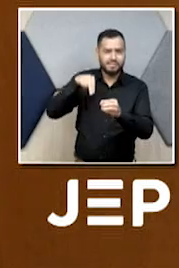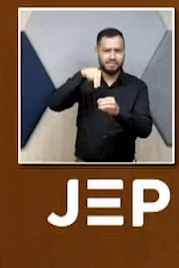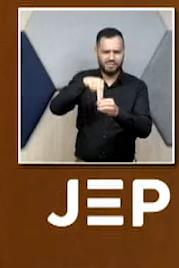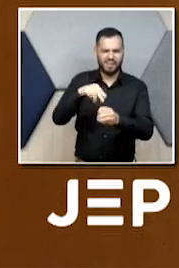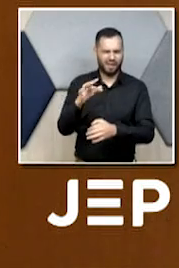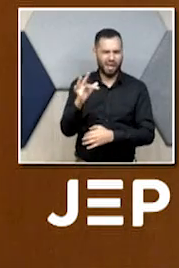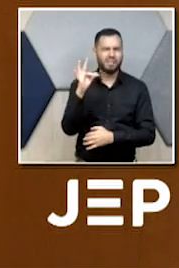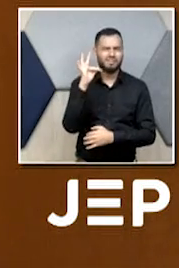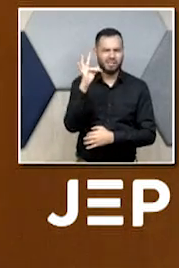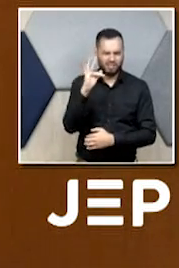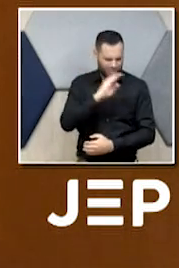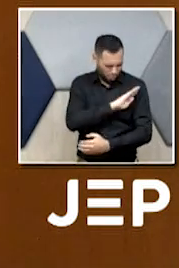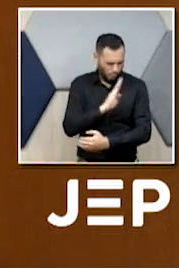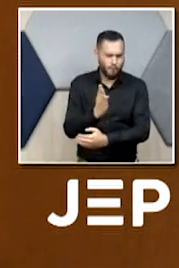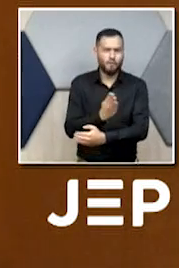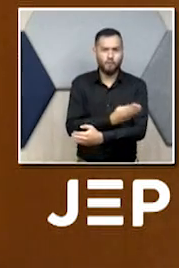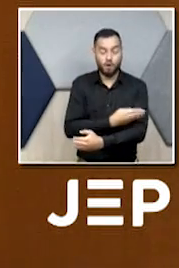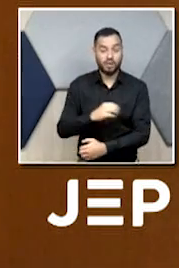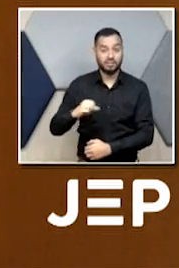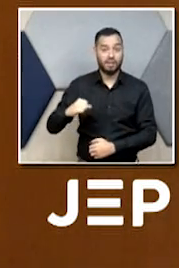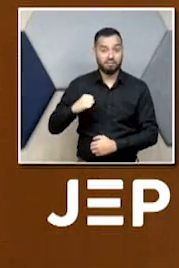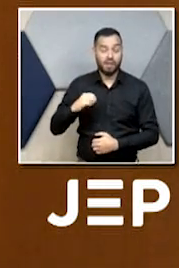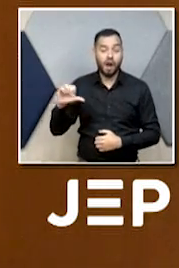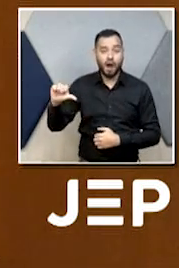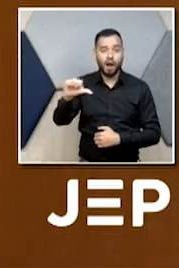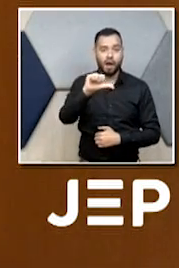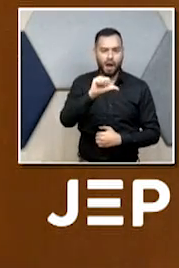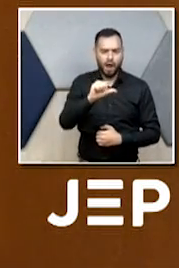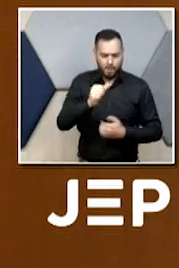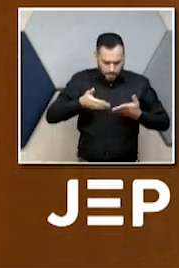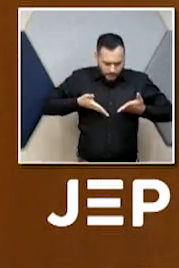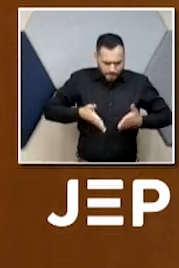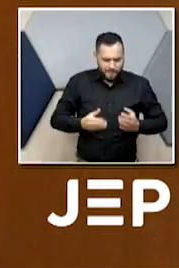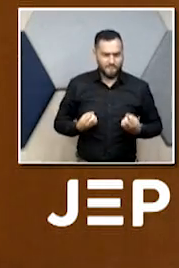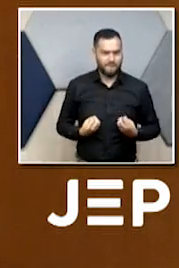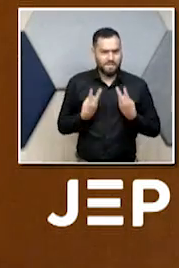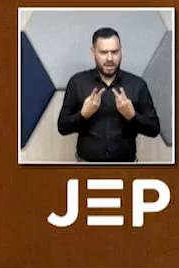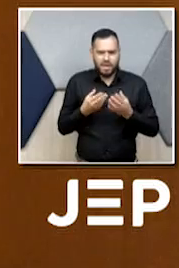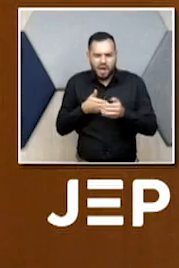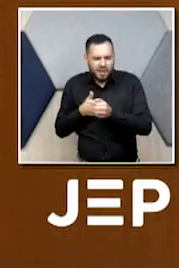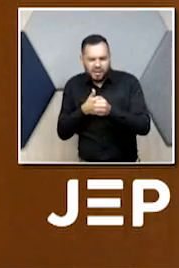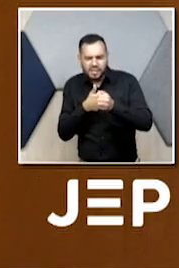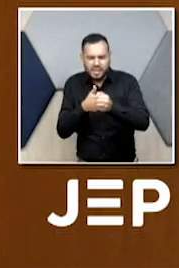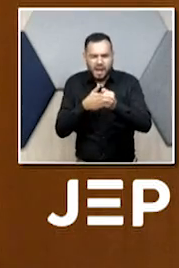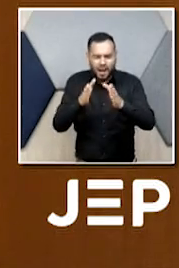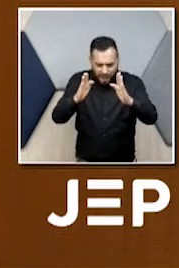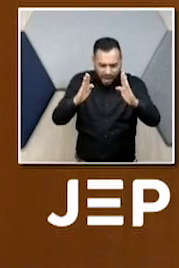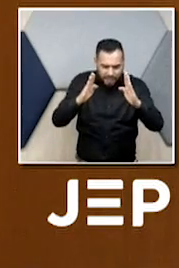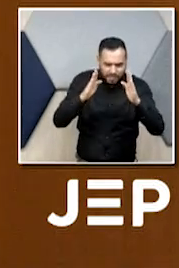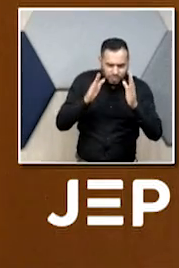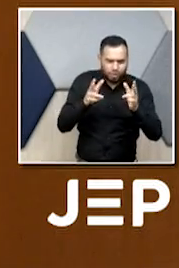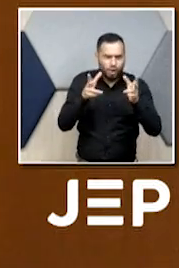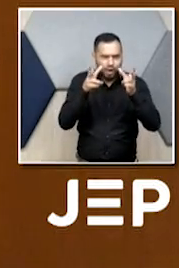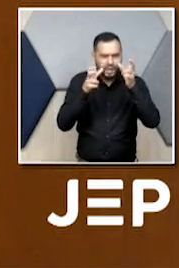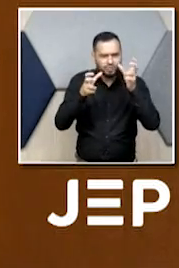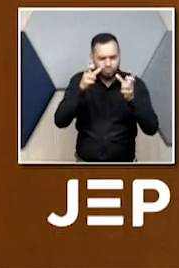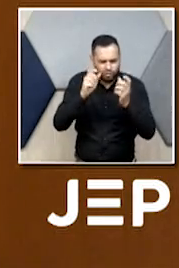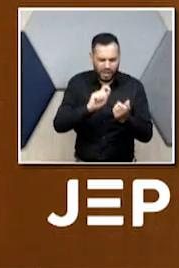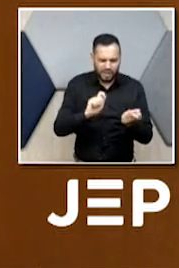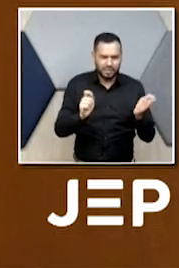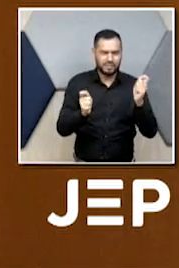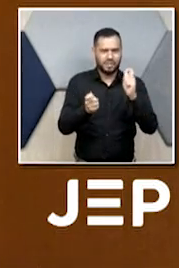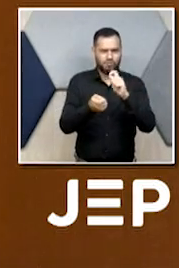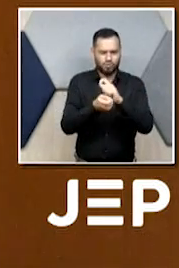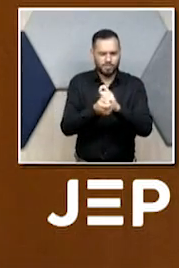las mujeres para dar vida, para orientar, para escuchar, para transformar, para sanar y